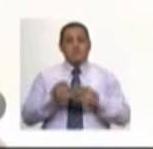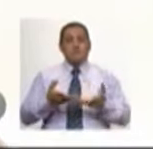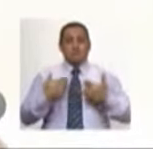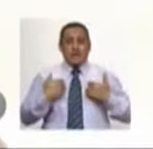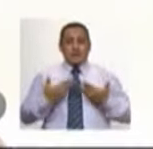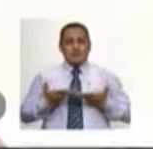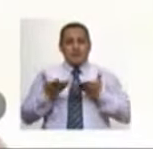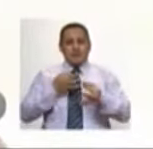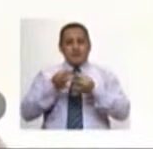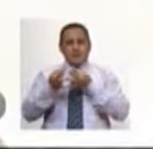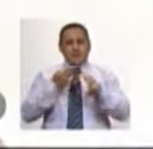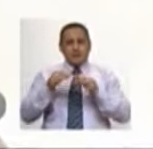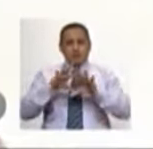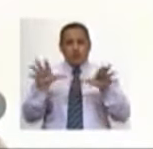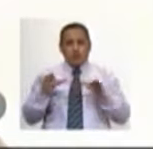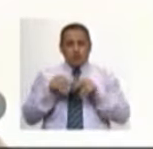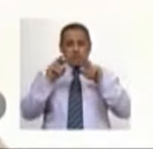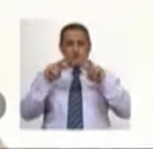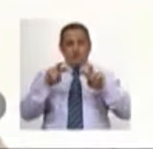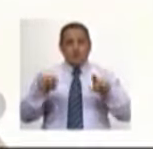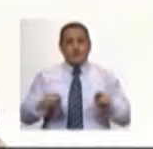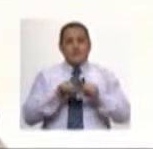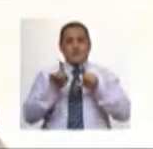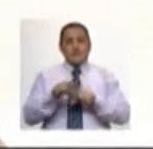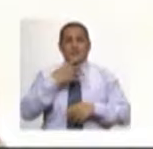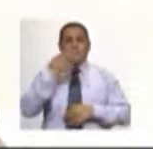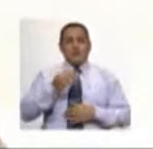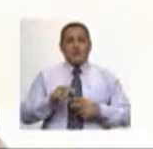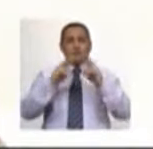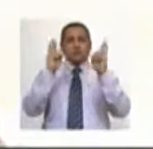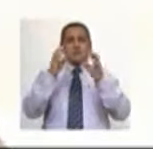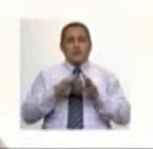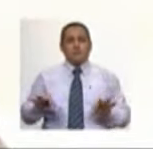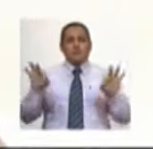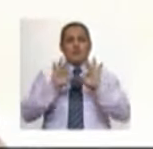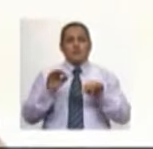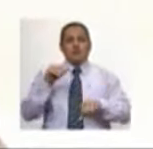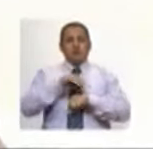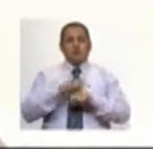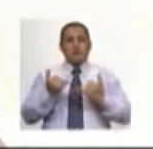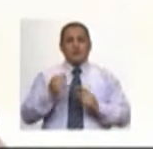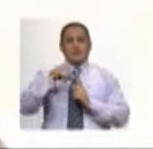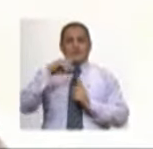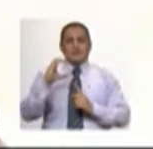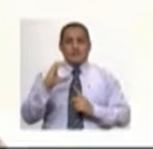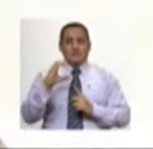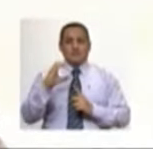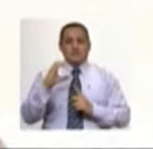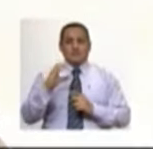darle algunos alcances sobre esta investigación que precisamente aborda un tema importante con relación al Tribunal